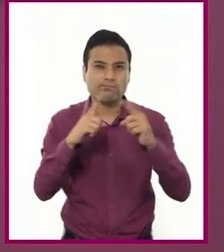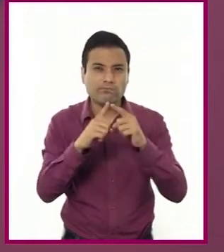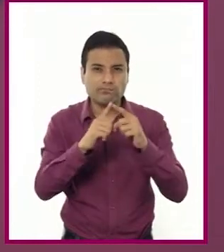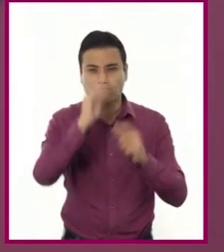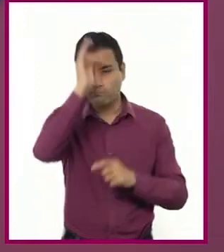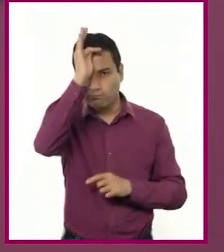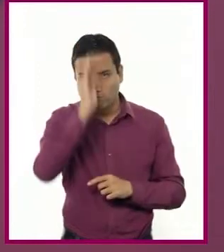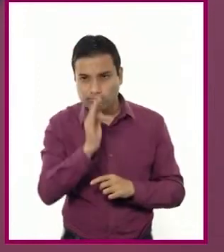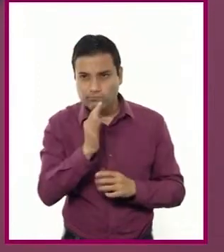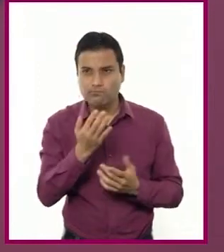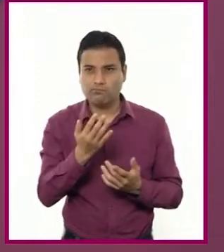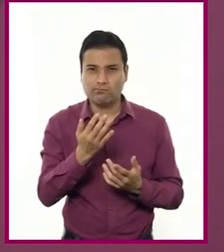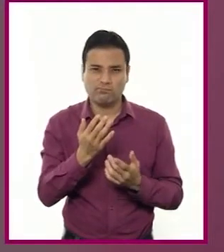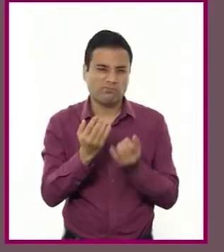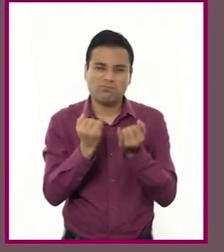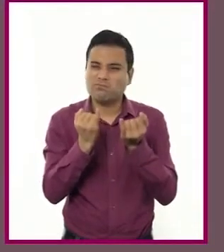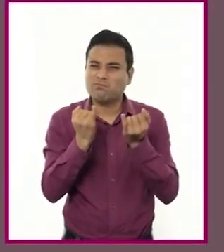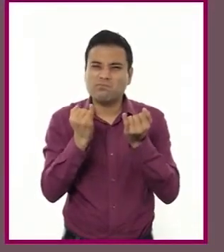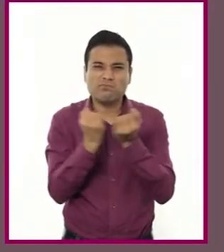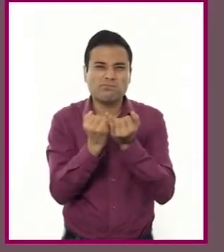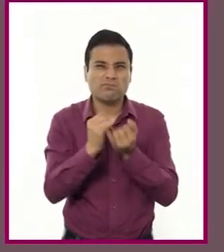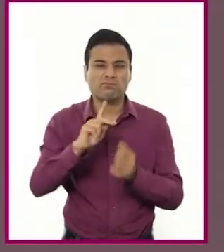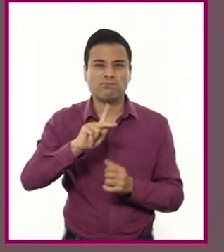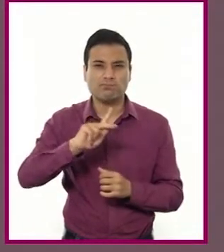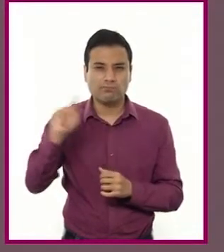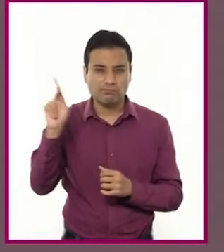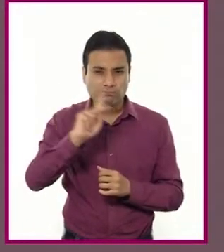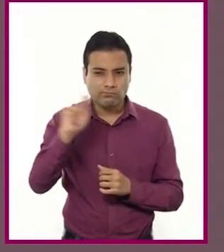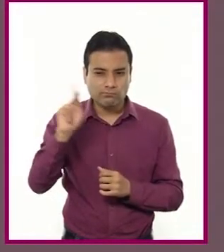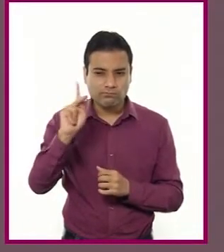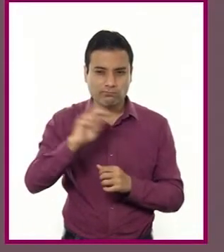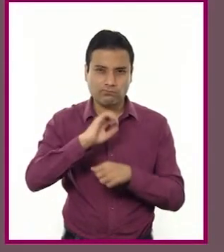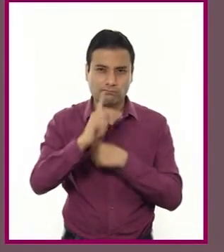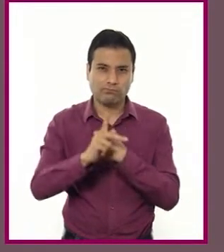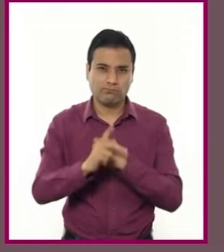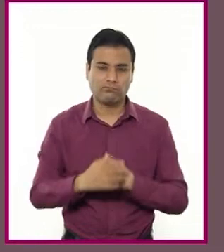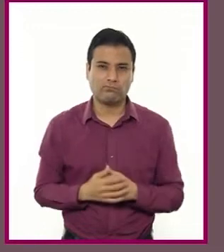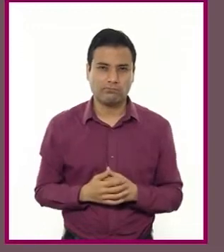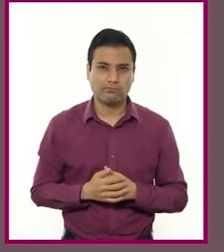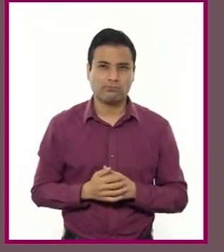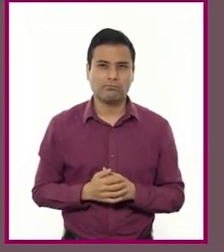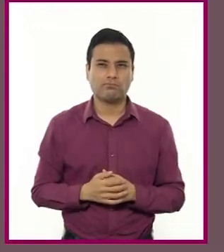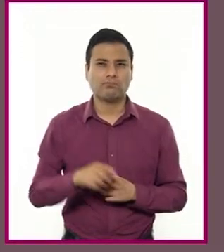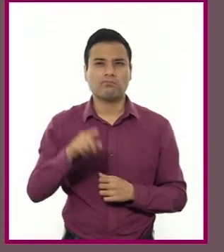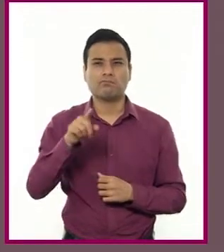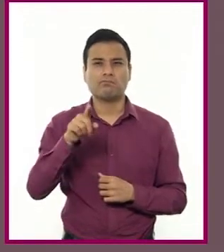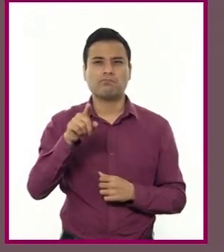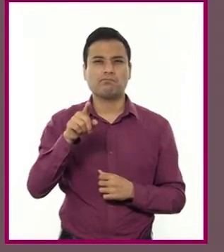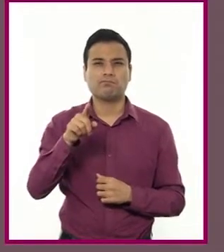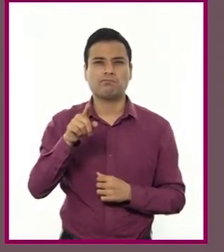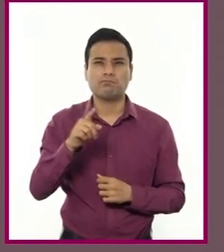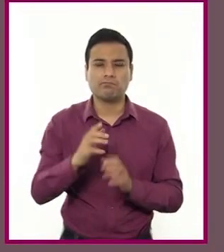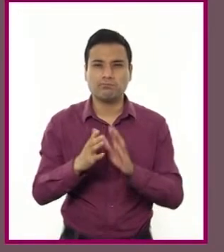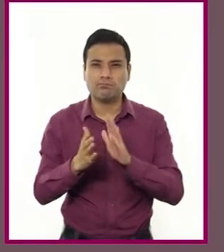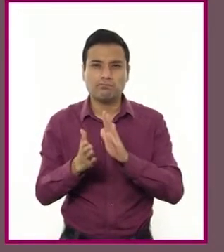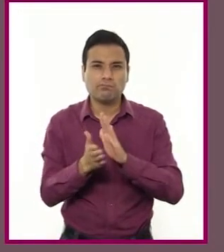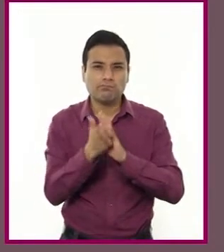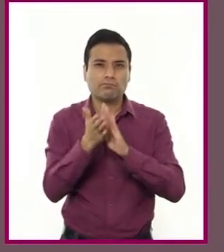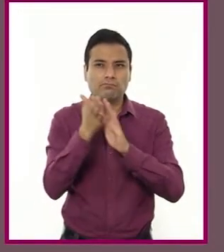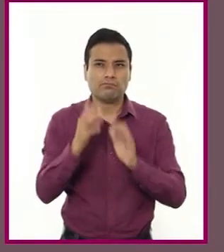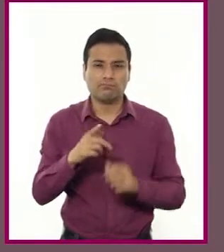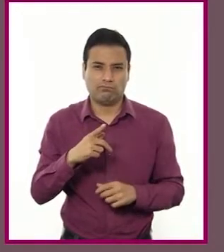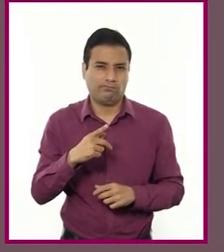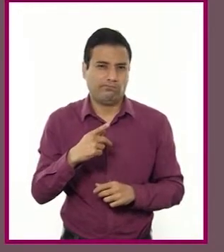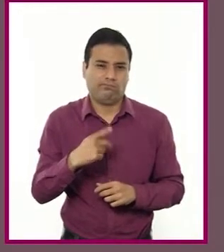iglesias católicas al estilo europeo. Sin embargo, el estilo arquitectónico tuvo que adecuarse a los usos y costumbres de